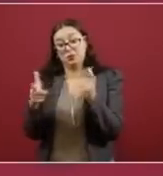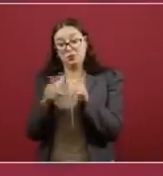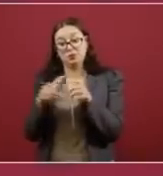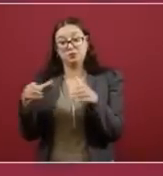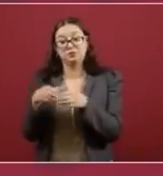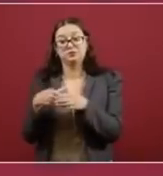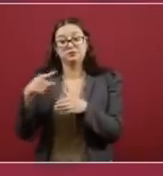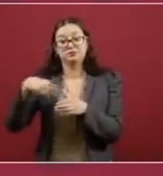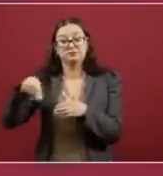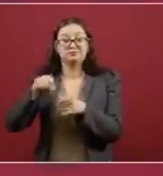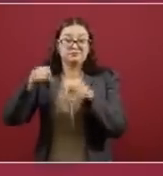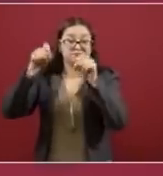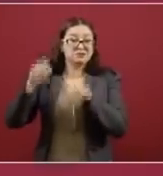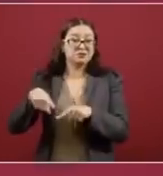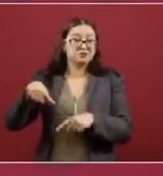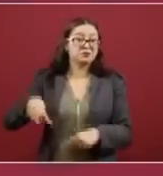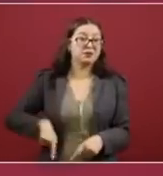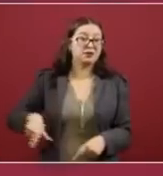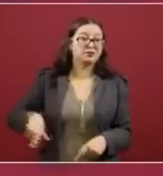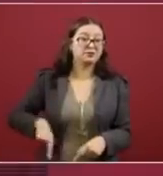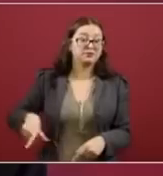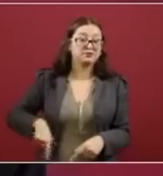representantes del estado